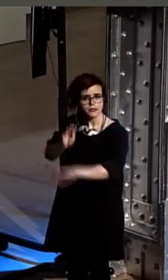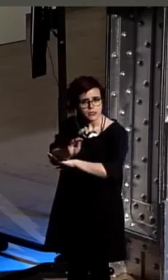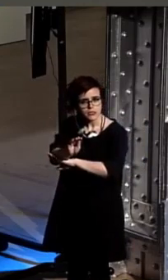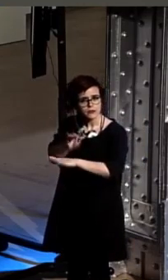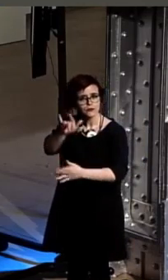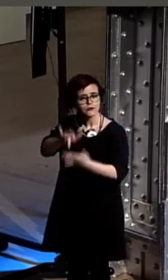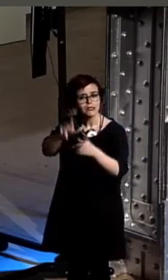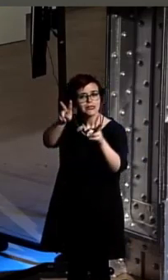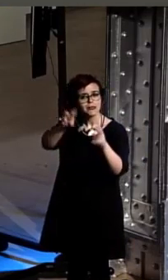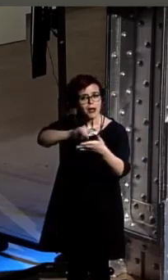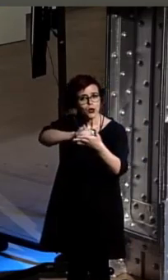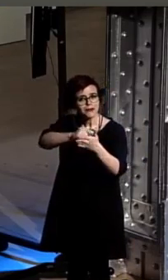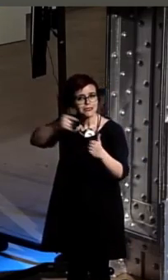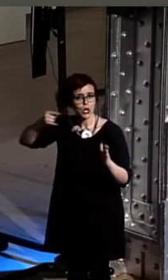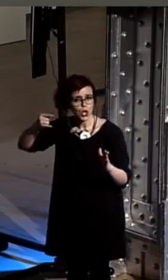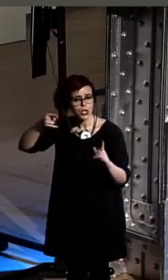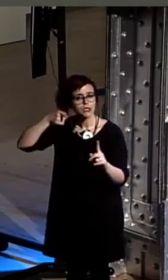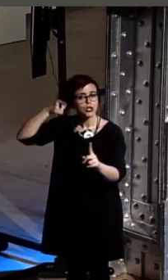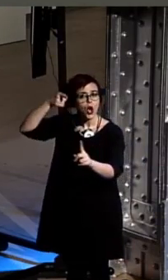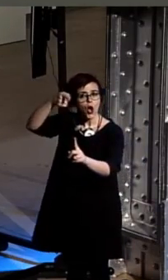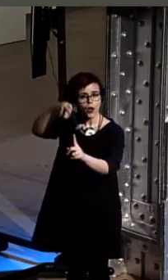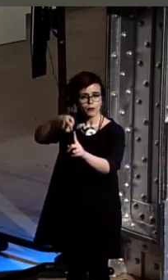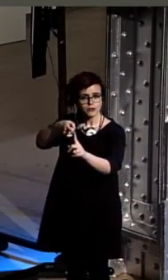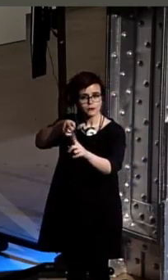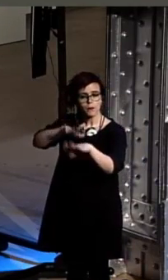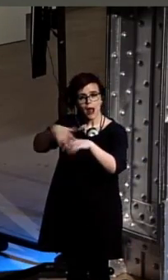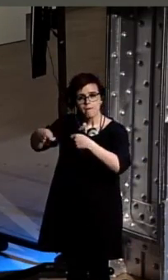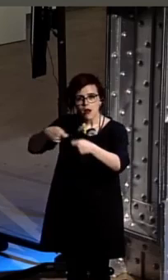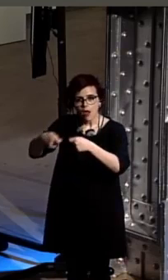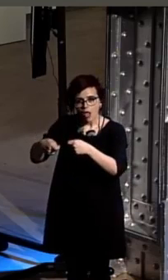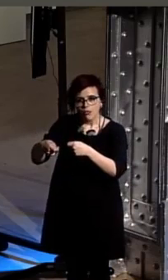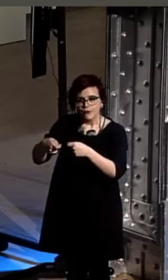para entender una nueva forma de manipular el mercado.